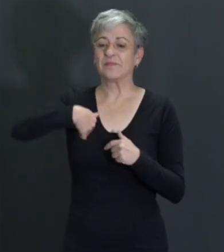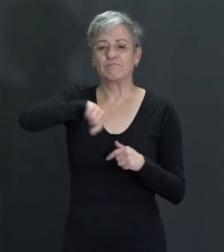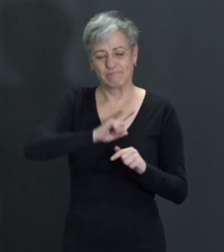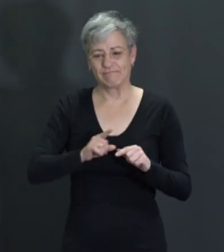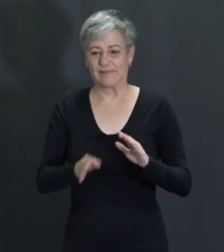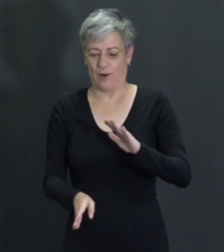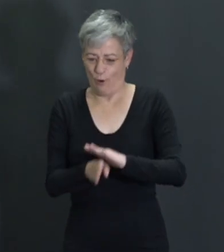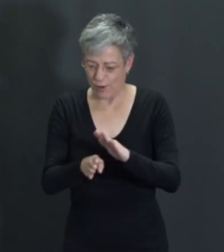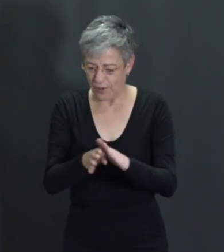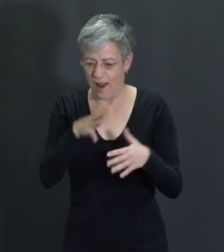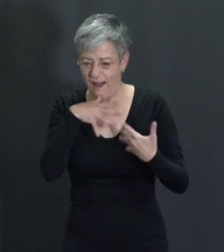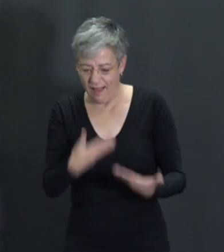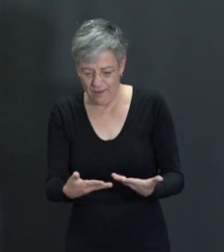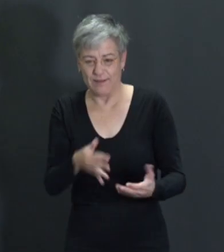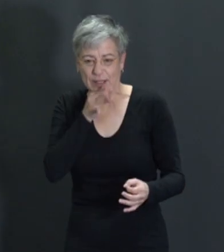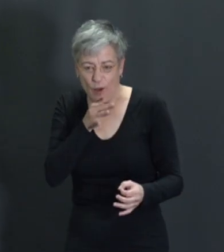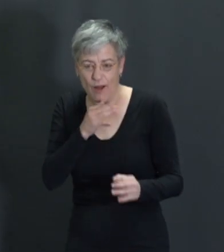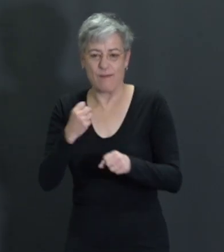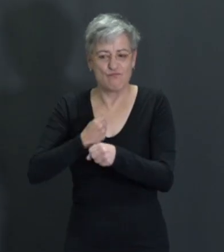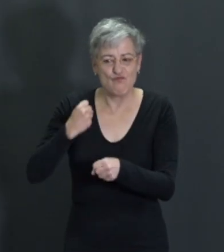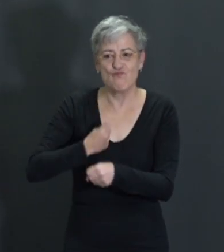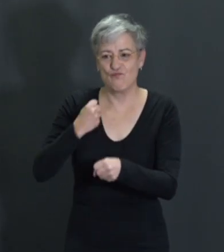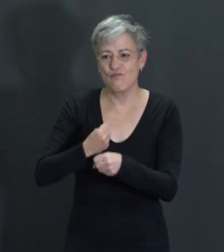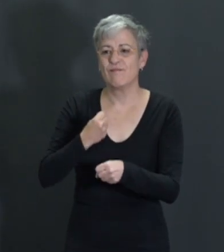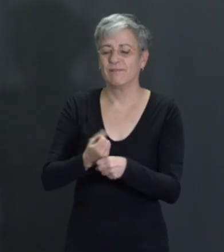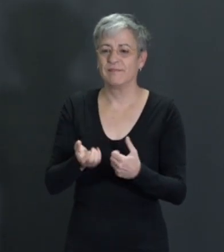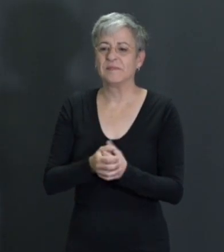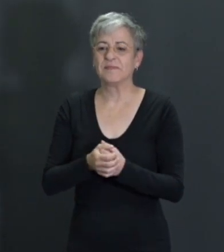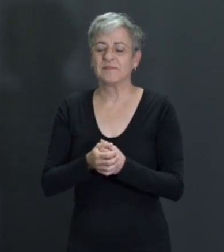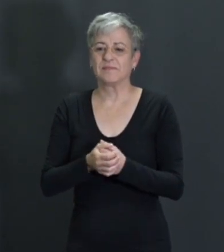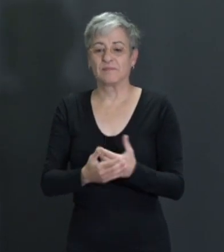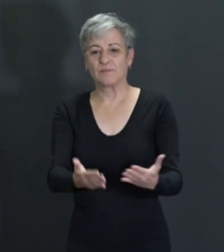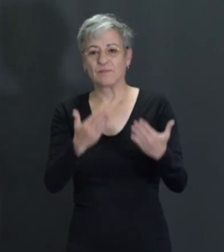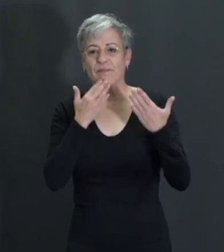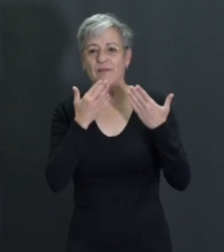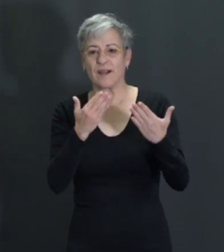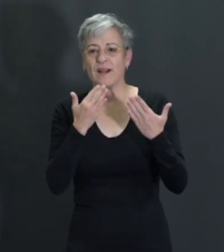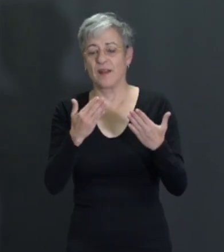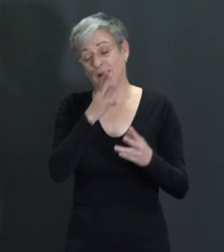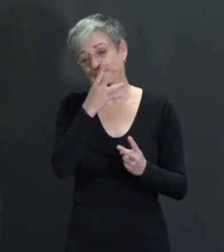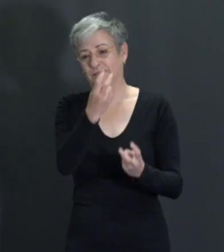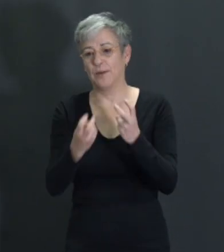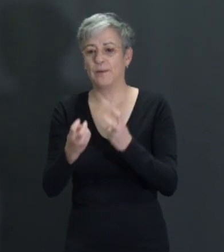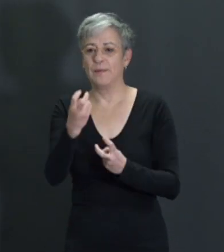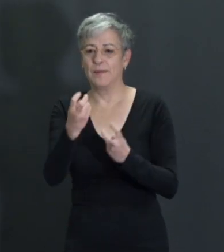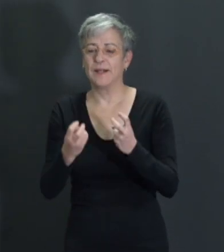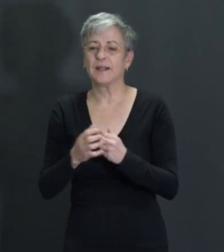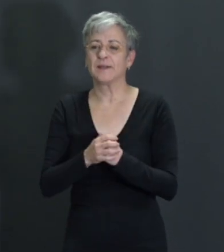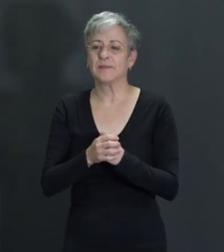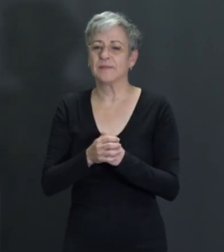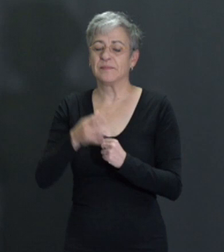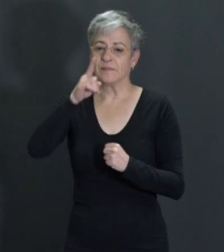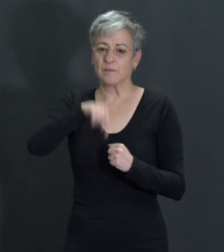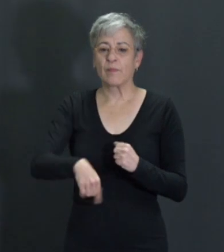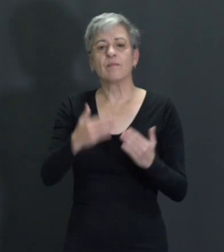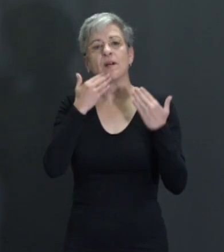aquí a pie de obra, ¿no? Con lo cual, pues bueno, gracias por estar aquí y gracias a todas las